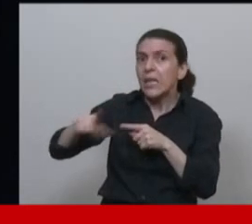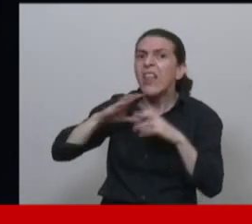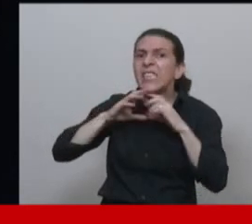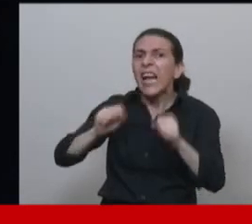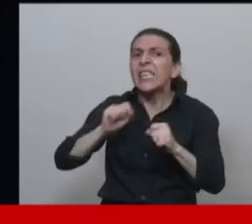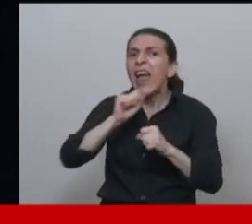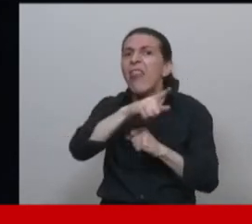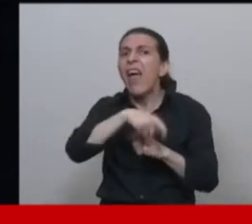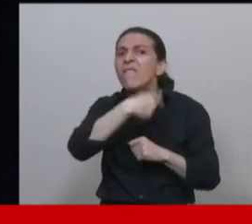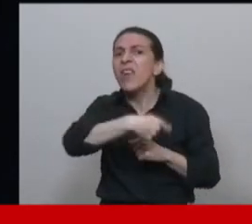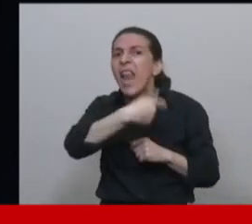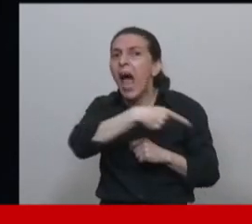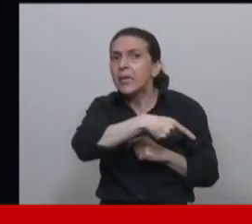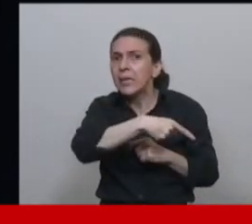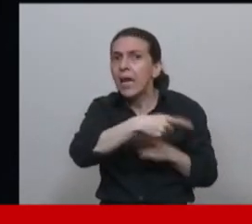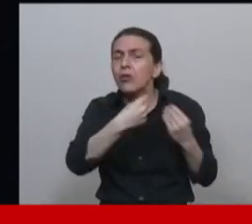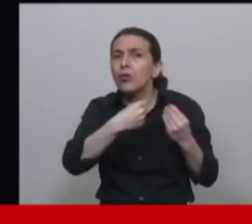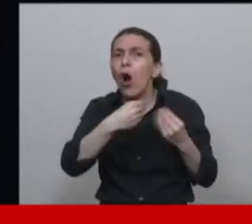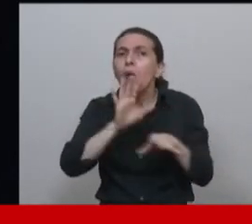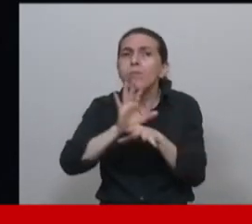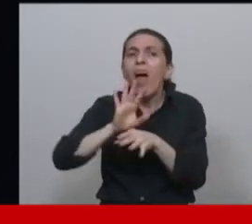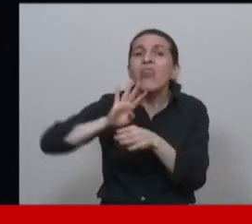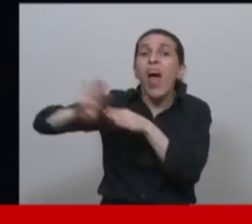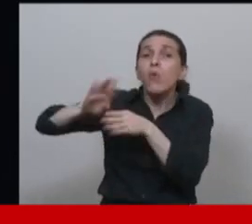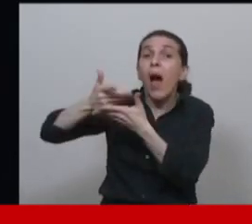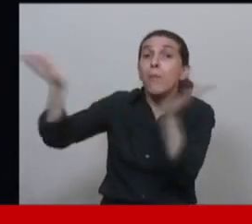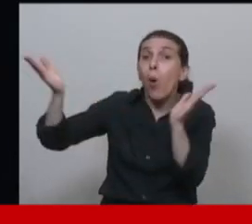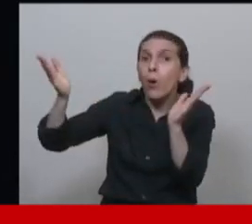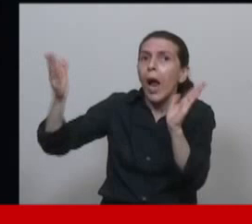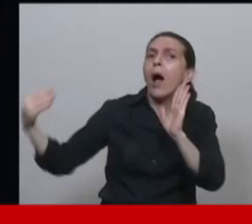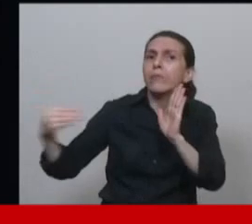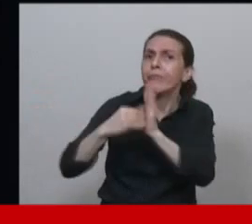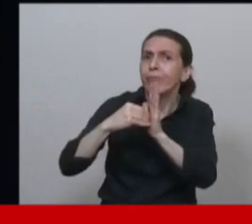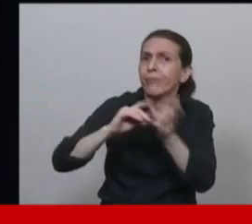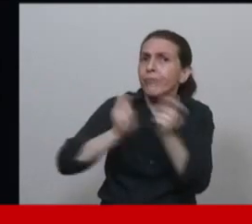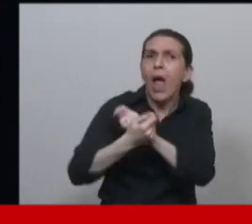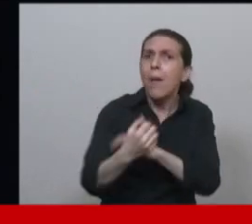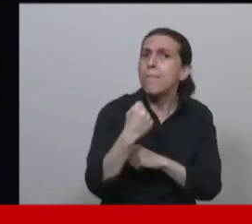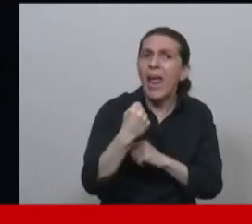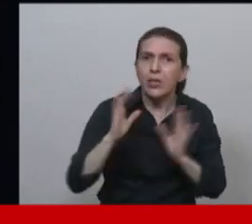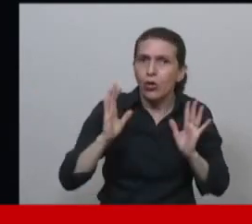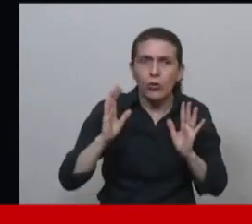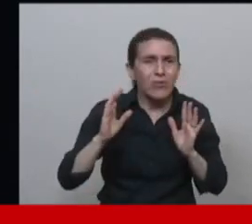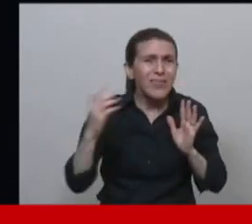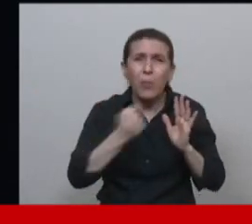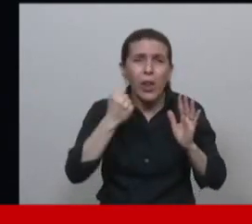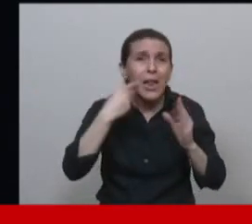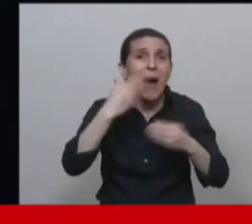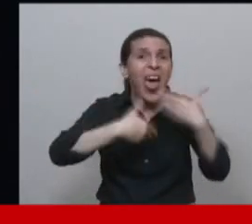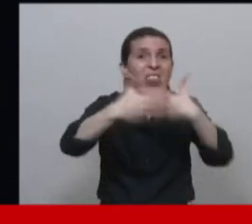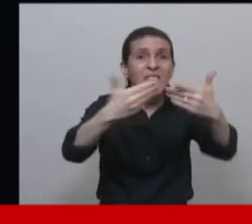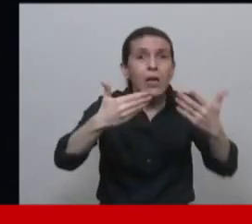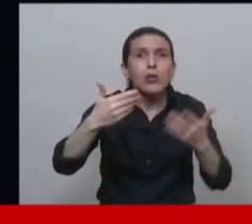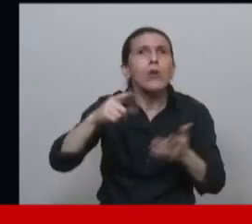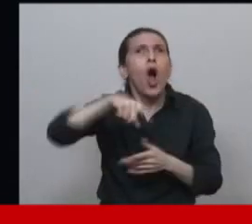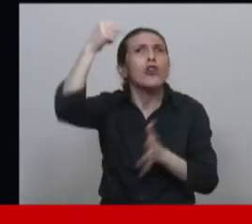de Finanzas en normalizar el mercado de deuda pública en pesos. Esto es fundamental para el desarrollo. No hay posibilidad en ningún